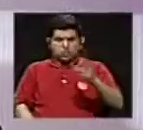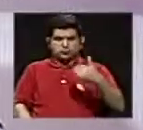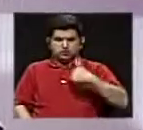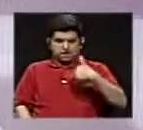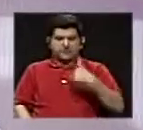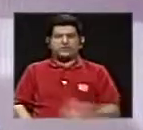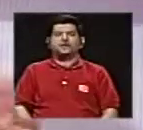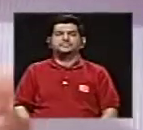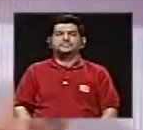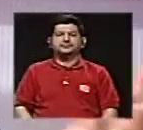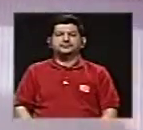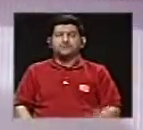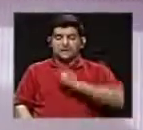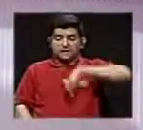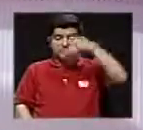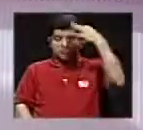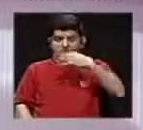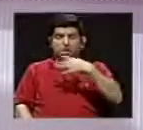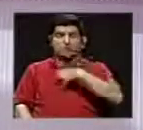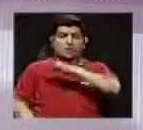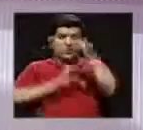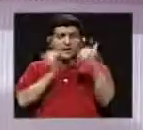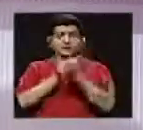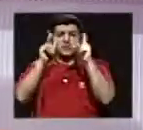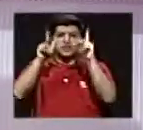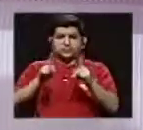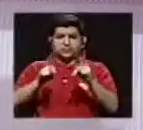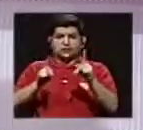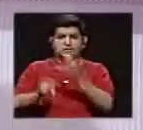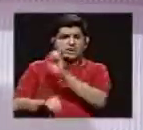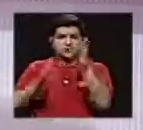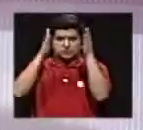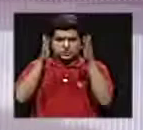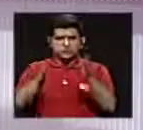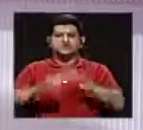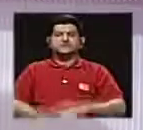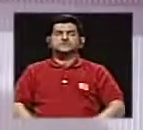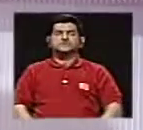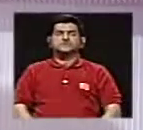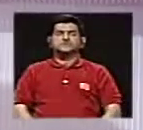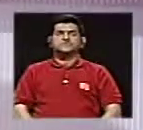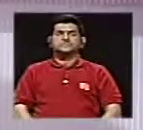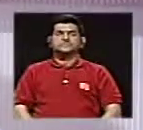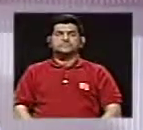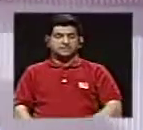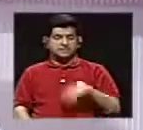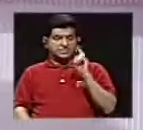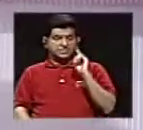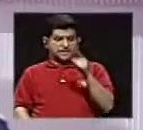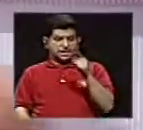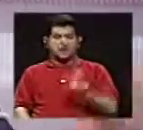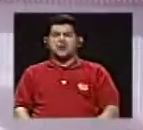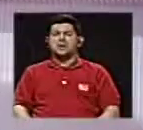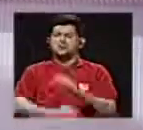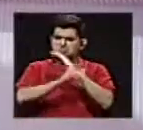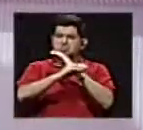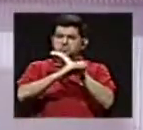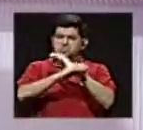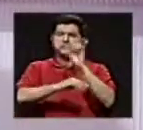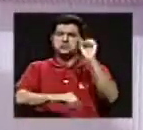que consideramos que es patrimonio de todos los costarricenses y que ha sido muy bien